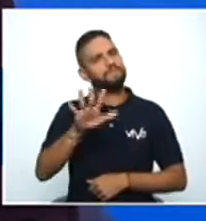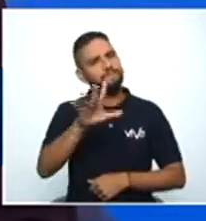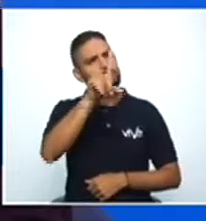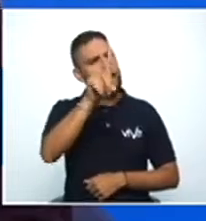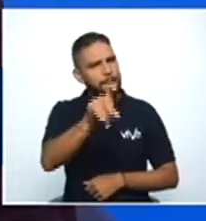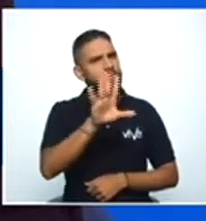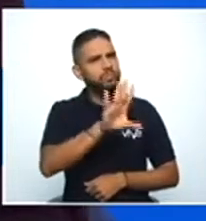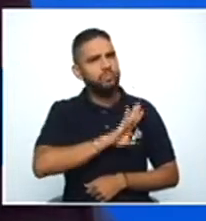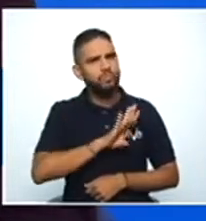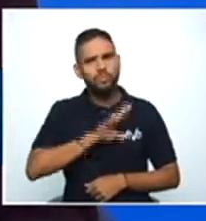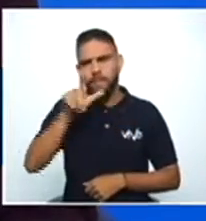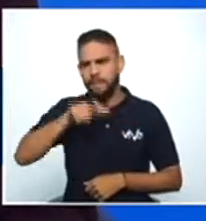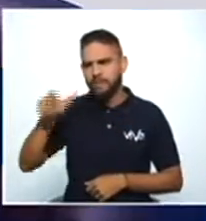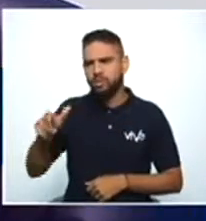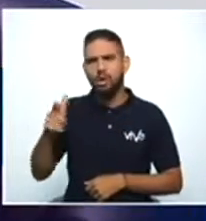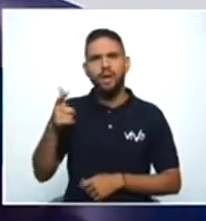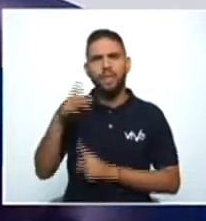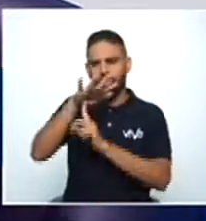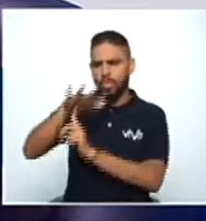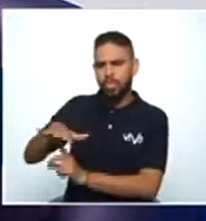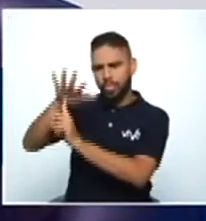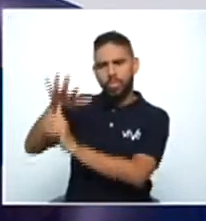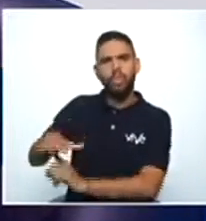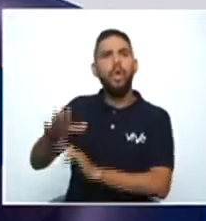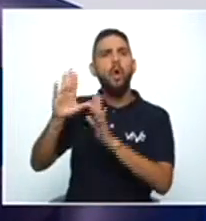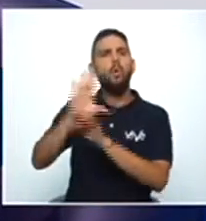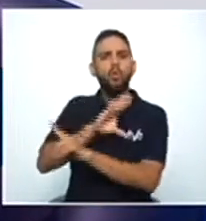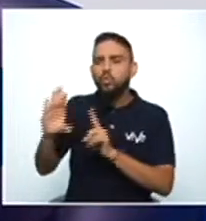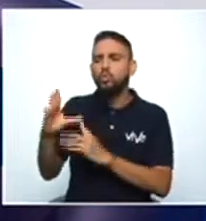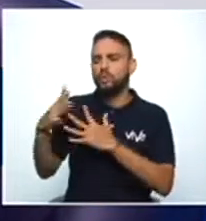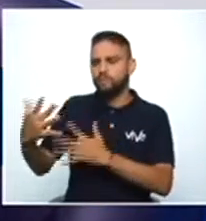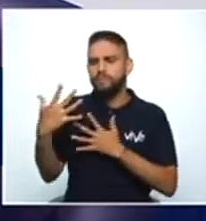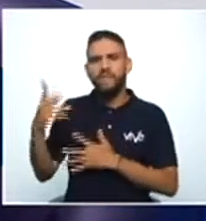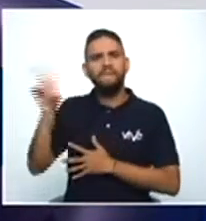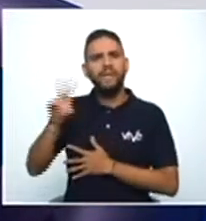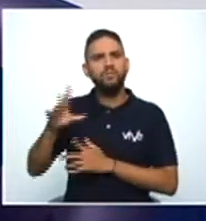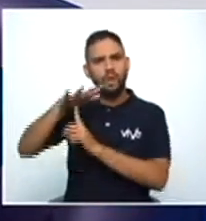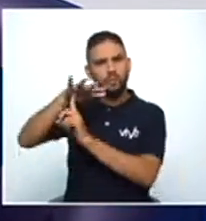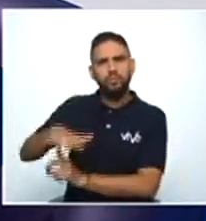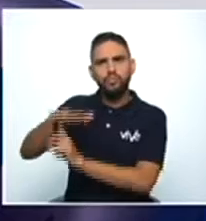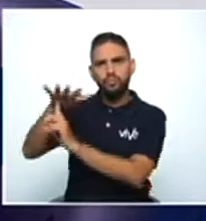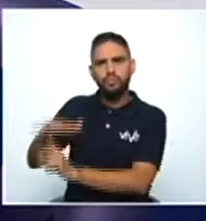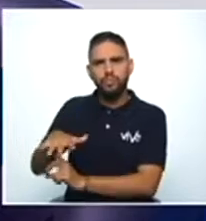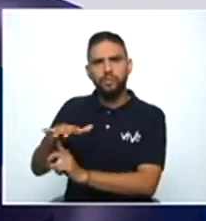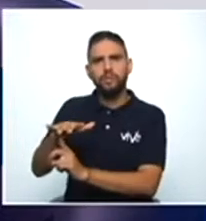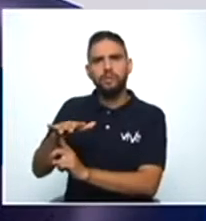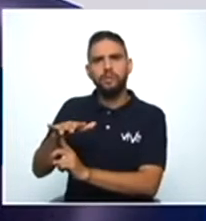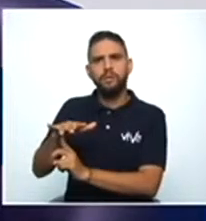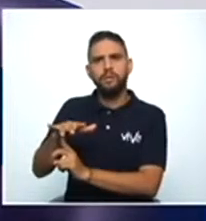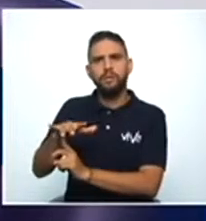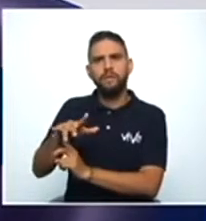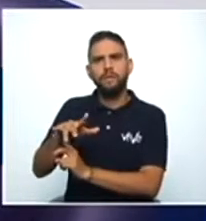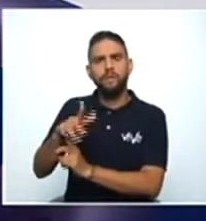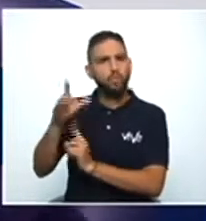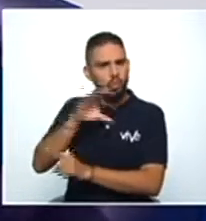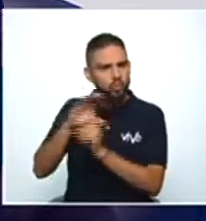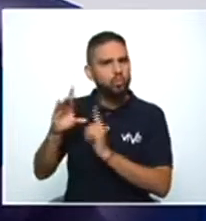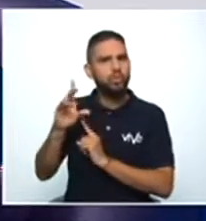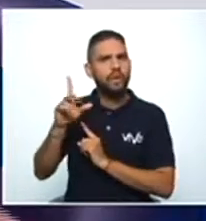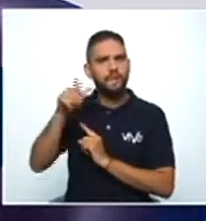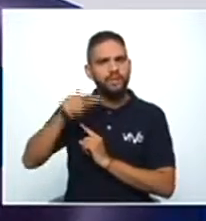de esa invisibilización para combatir esa experiencia invisibilización a las que están sometidos nuestros alta artistas y cultores populares